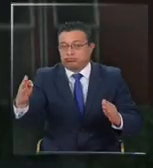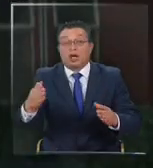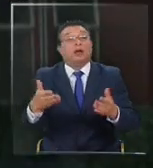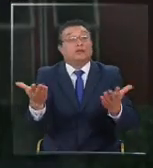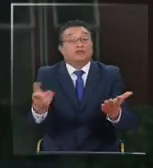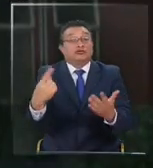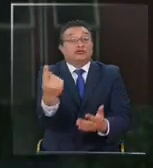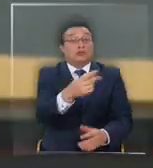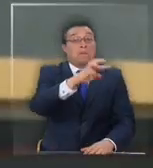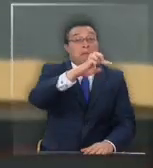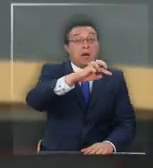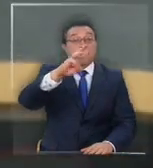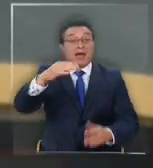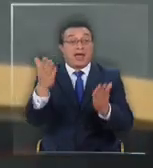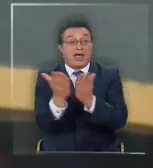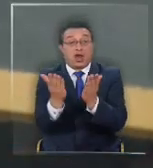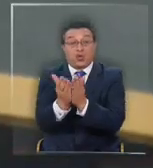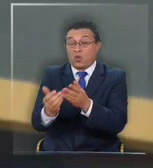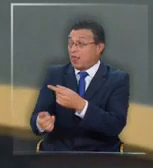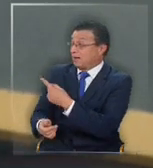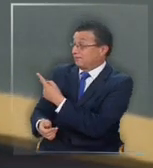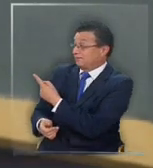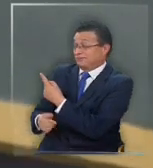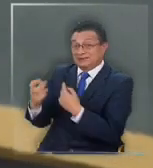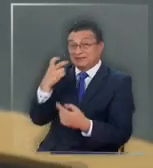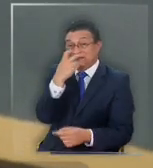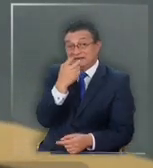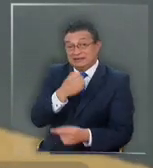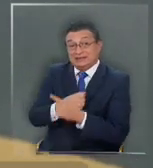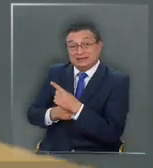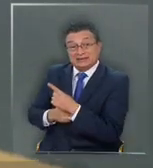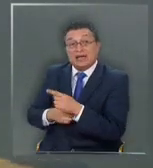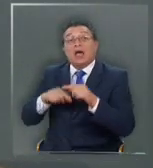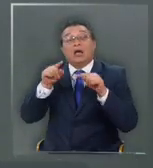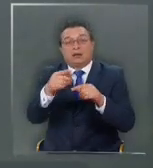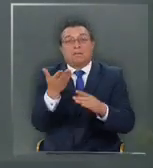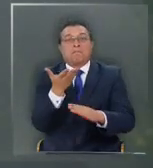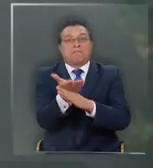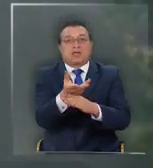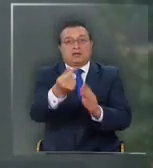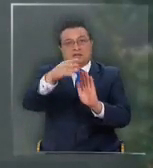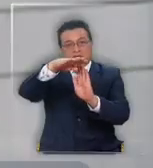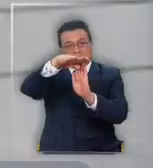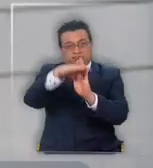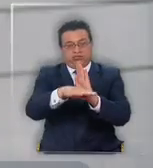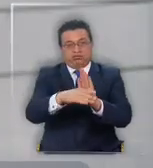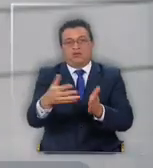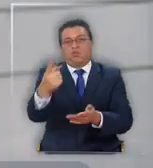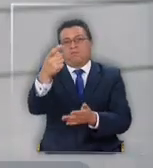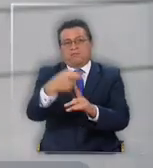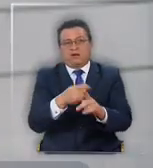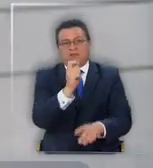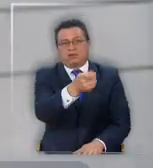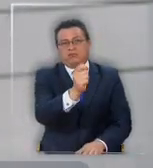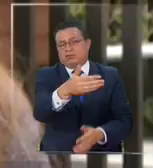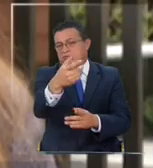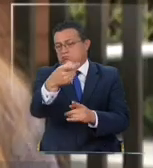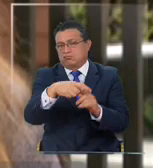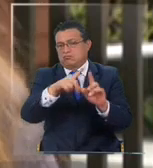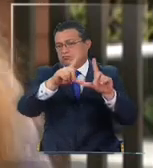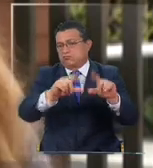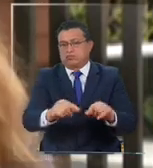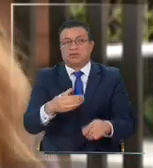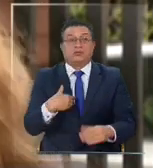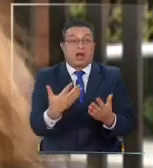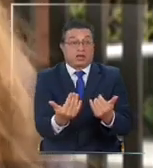apoderados del colegio george chaytor solicitaron una rebaja en el pago de la mensualidad las necesidades que estamos